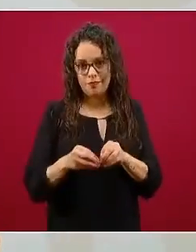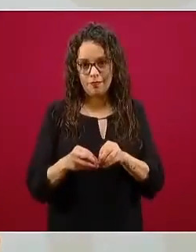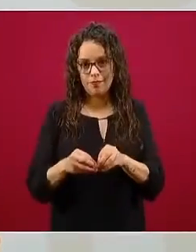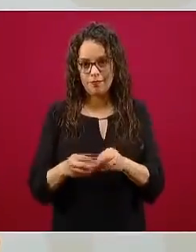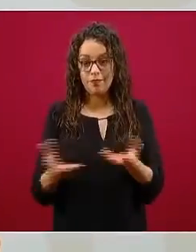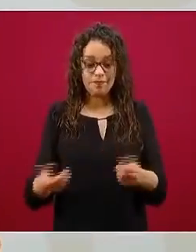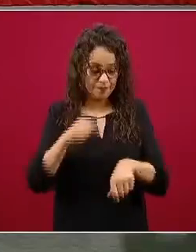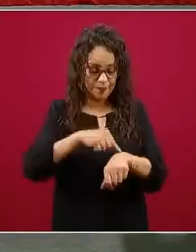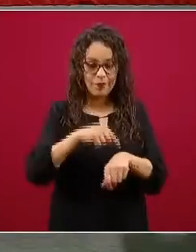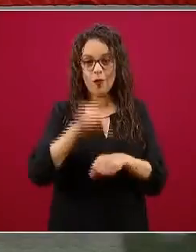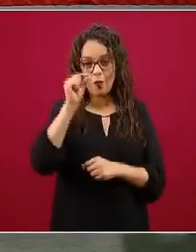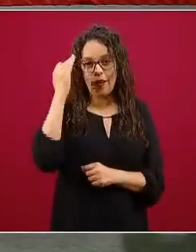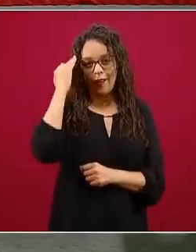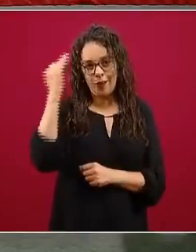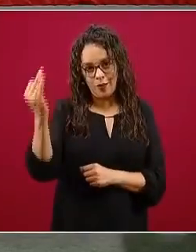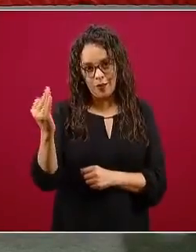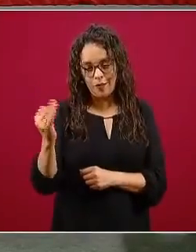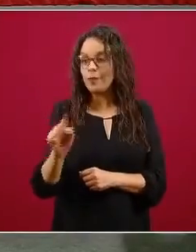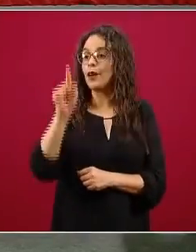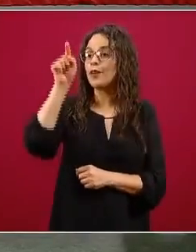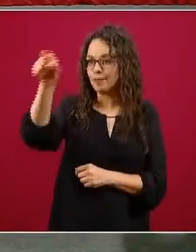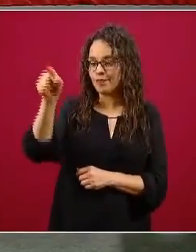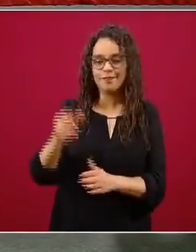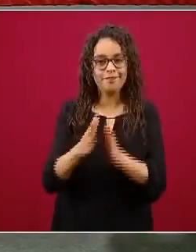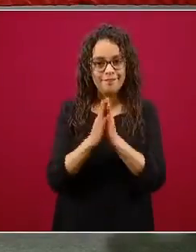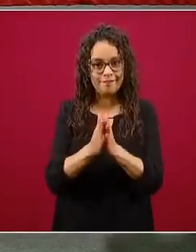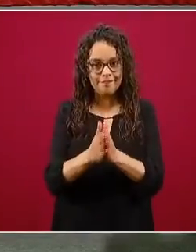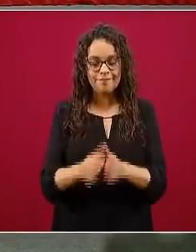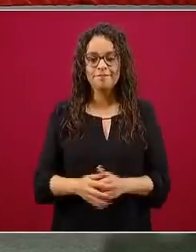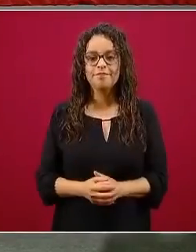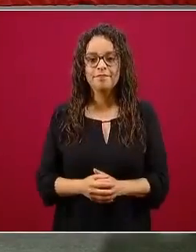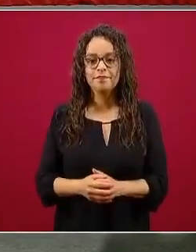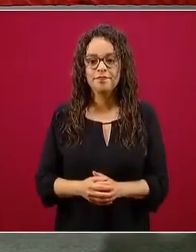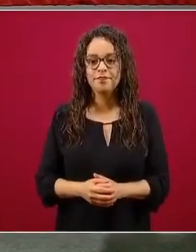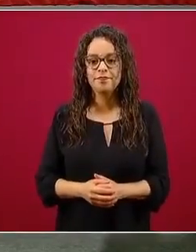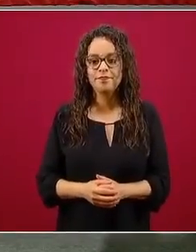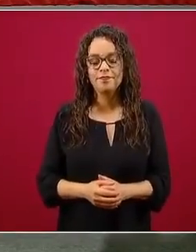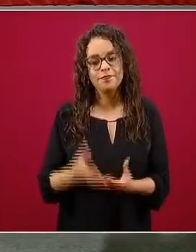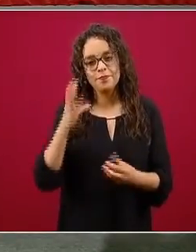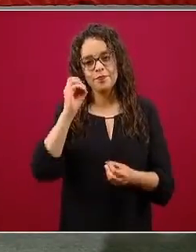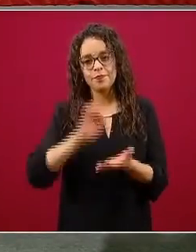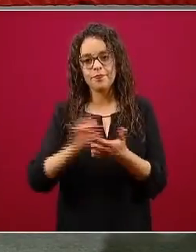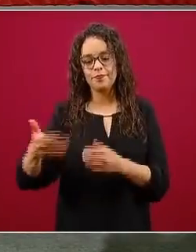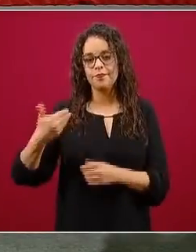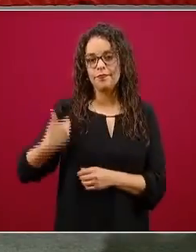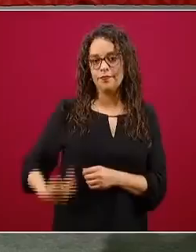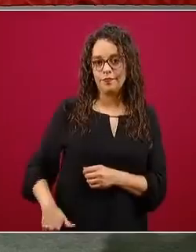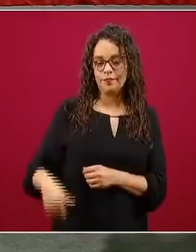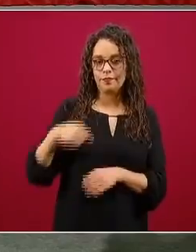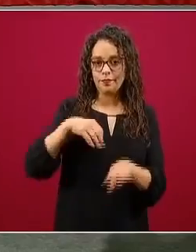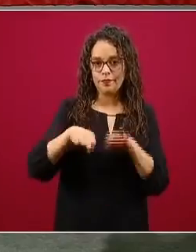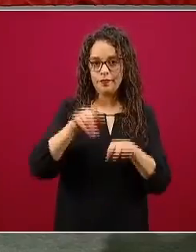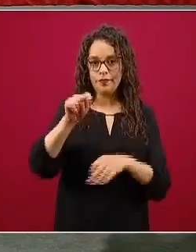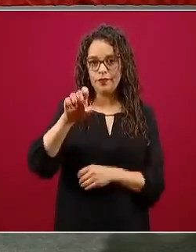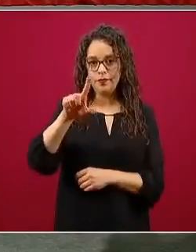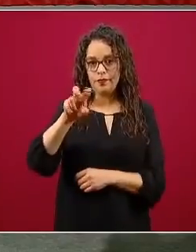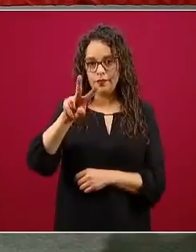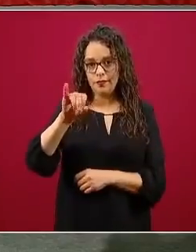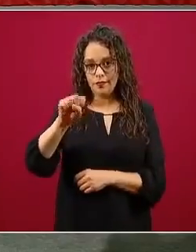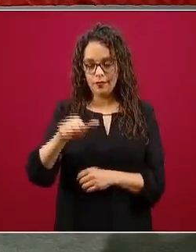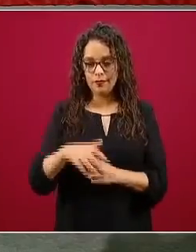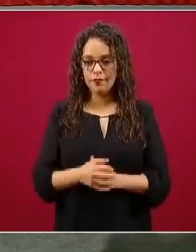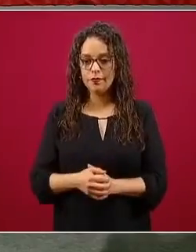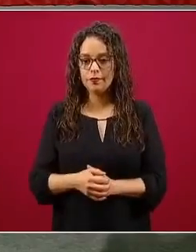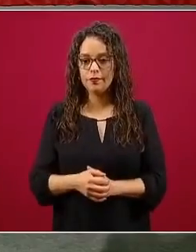tiempo. Dijimos que el compañero, por favor. Sí, gracias. Buenas noches. Bogdán Castillo de Televisa. La pregunta es, ¿en qué parte de